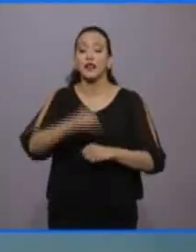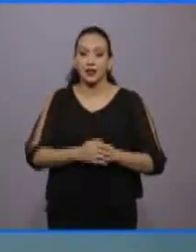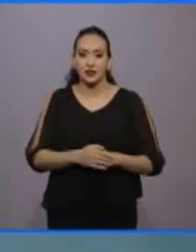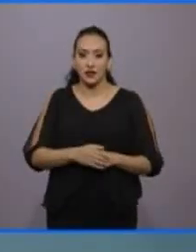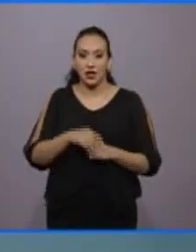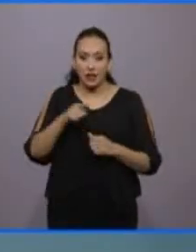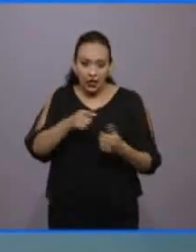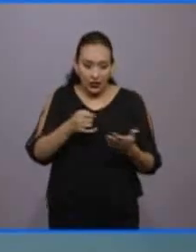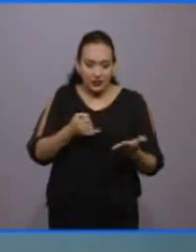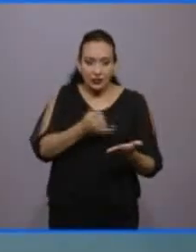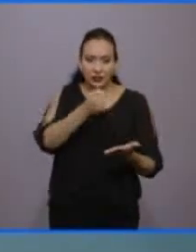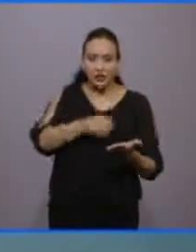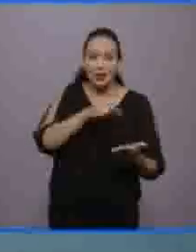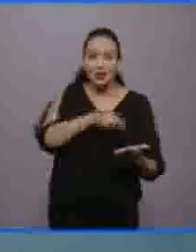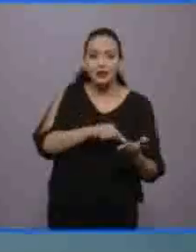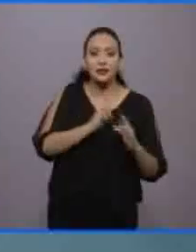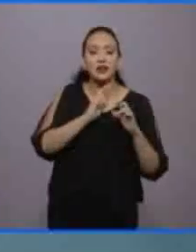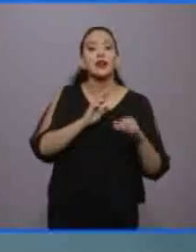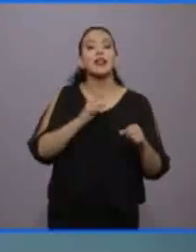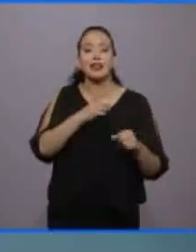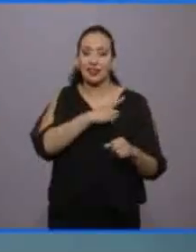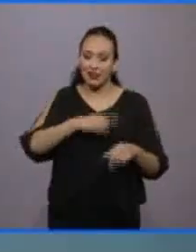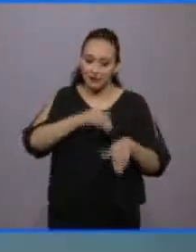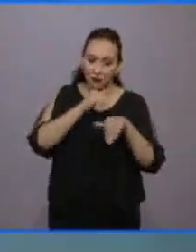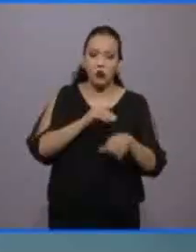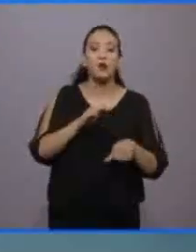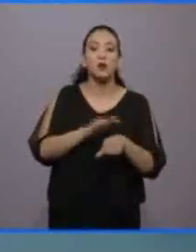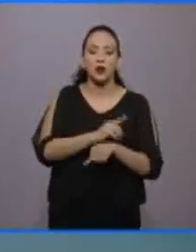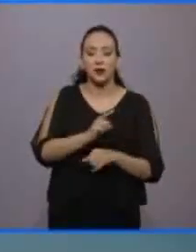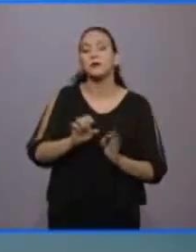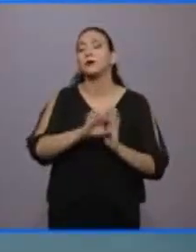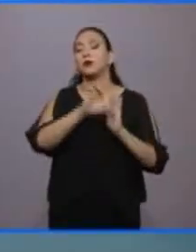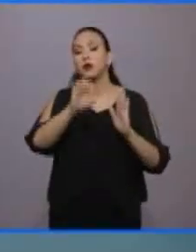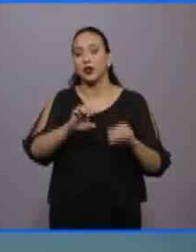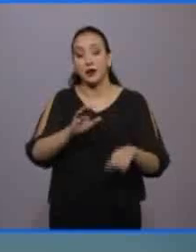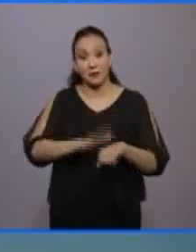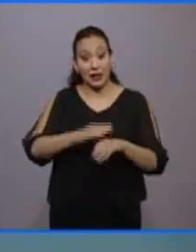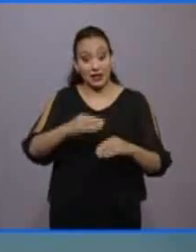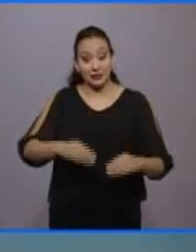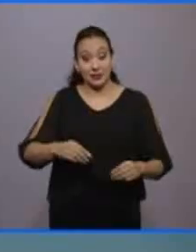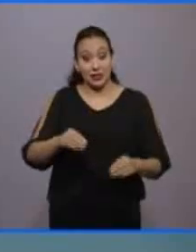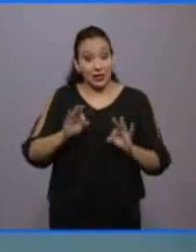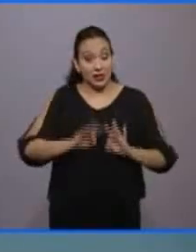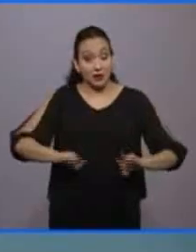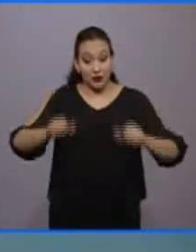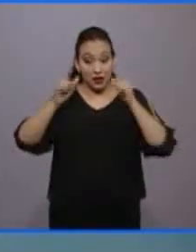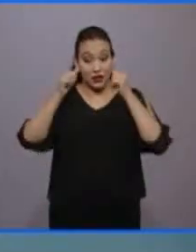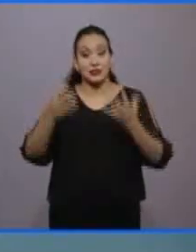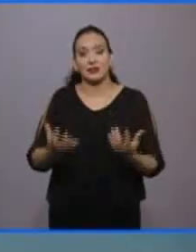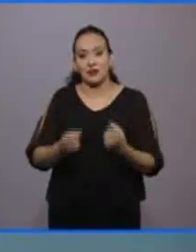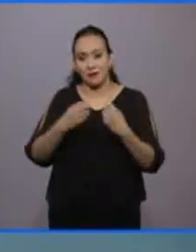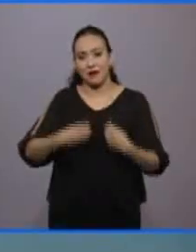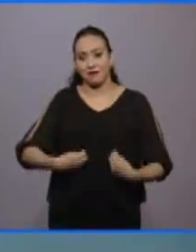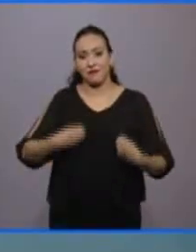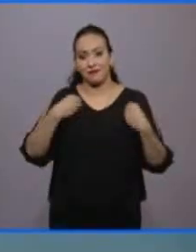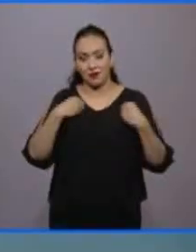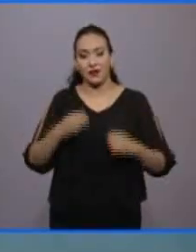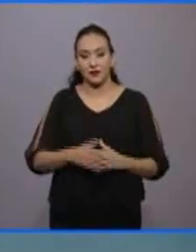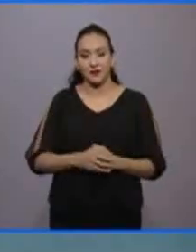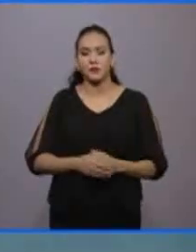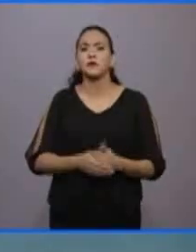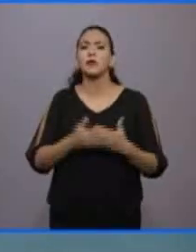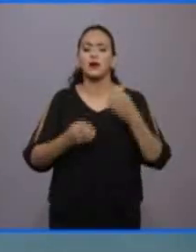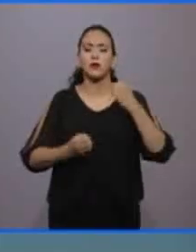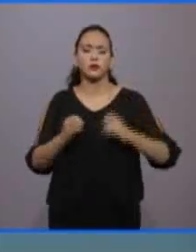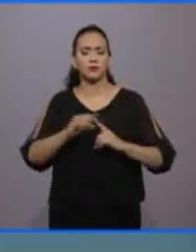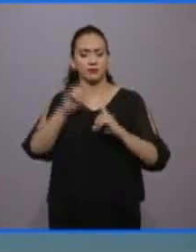se concederá de oficio y de plano cuando se trate de actos que importen peligro de privación de la vida. Además, la Suprema Corte